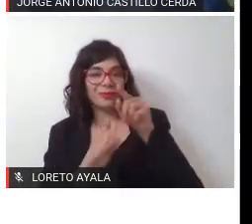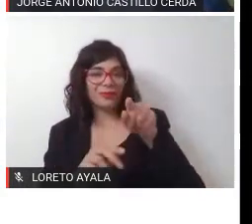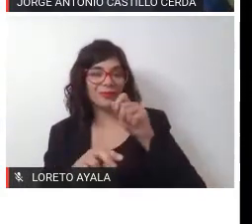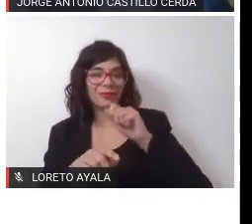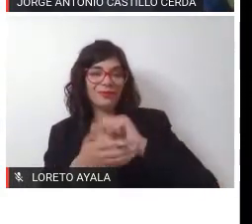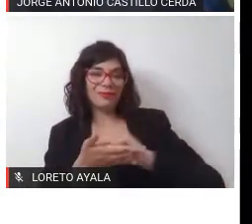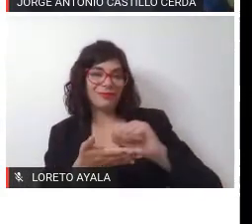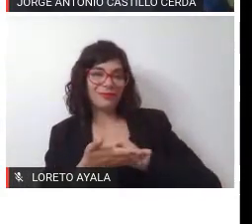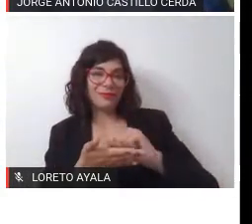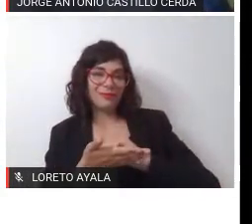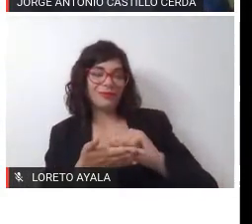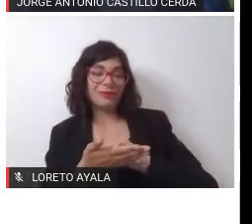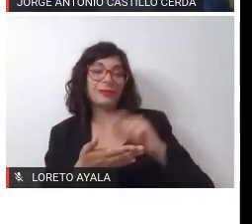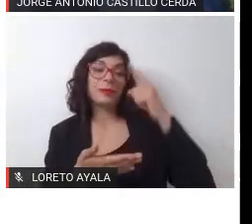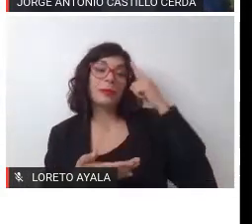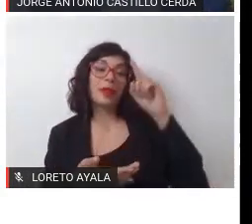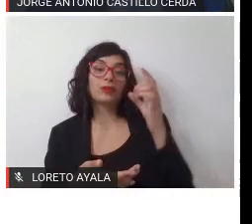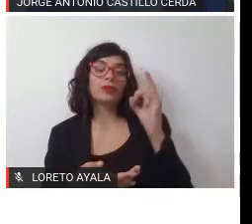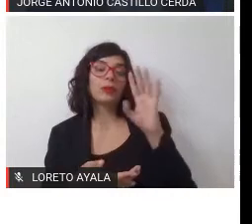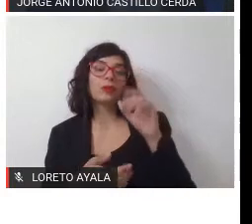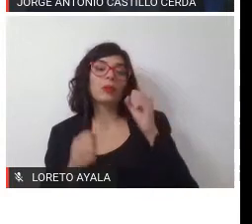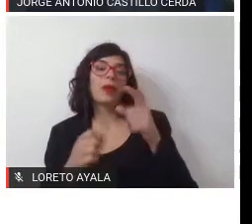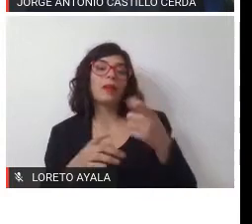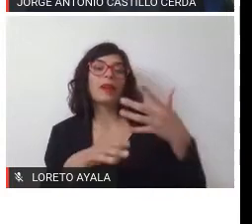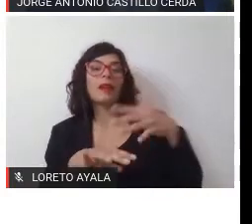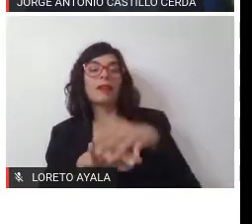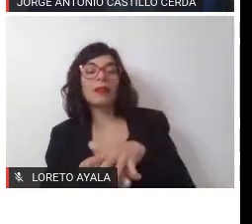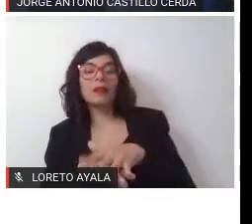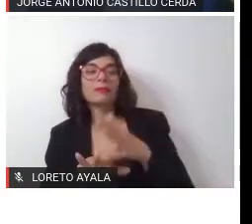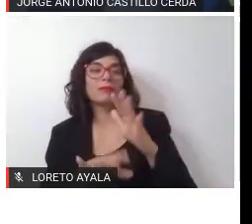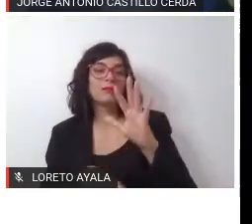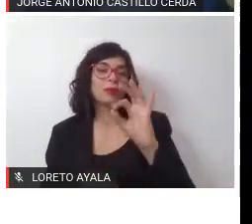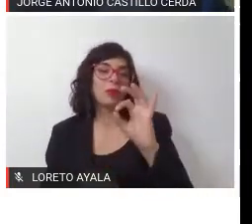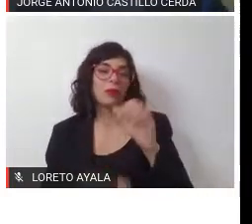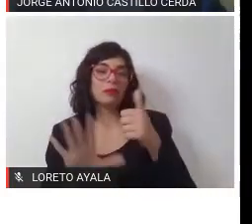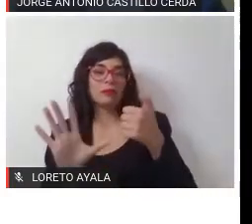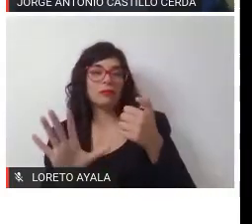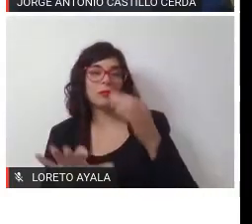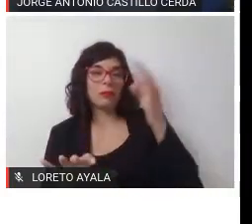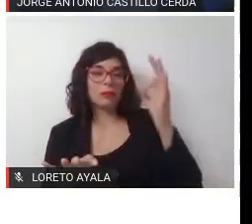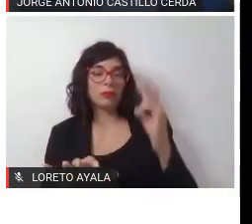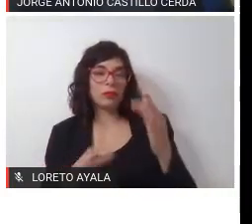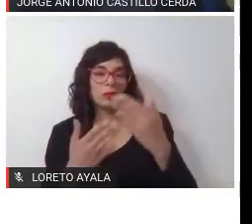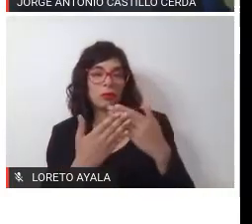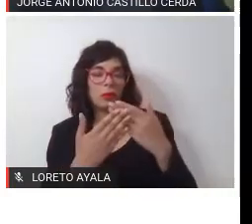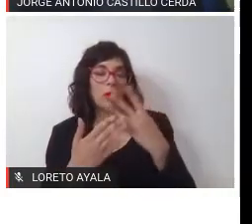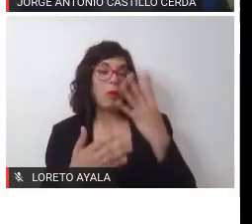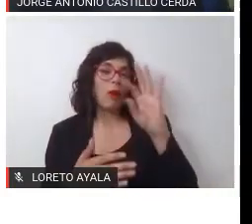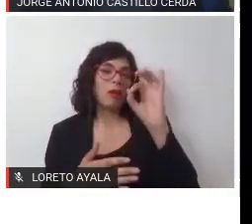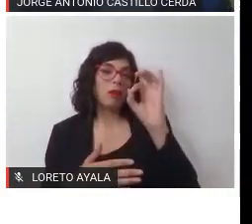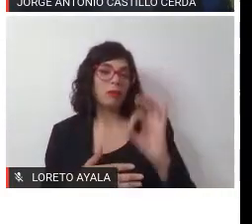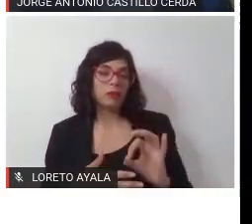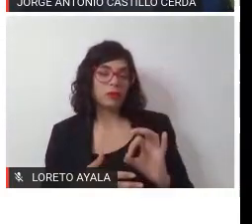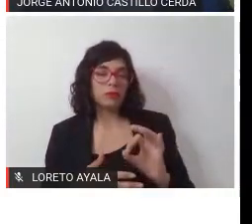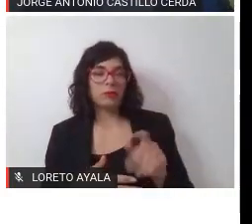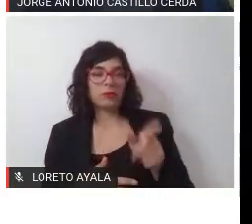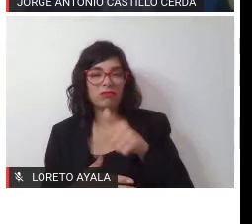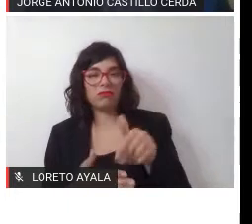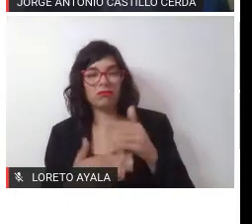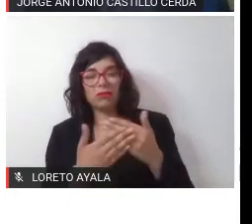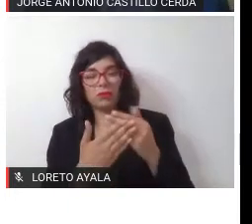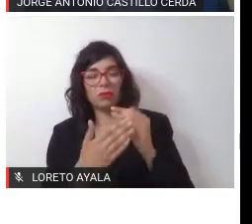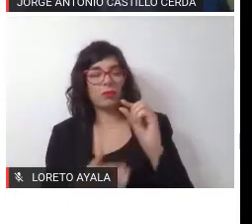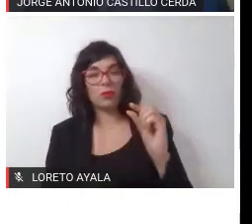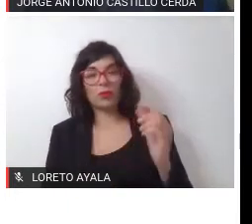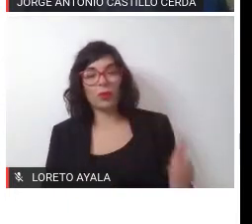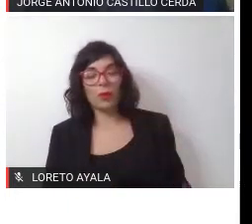pero solo se les puede integrar hasta el 60, el 50, y en algunos casos solo el 40% de los alumnos.